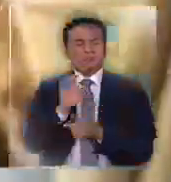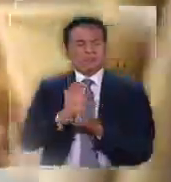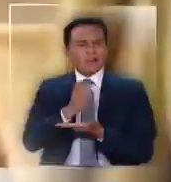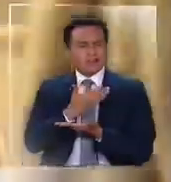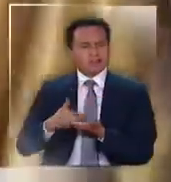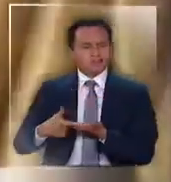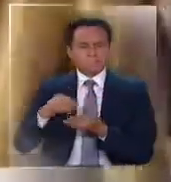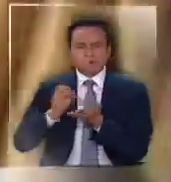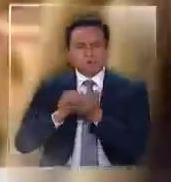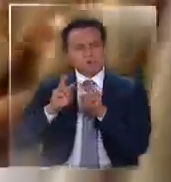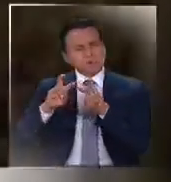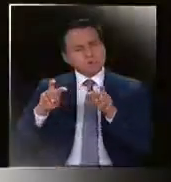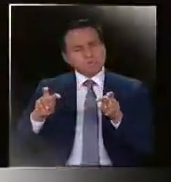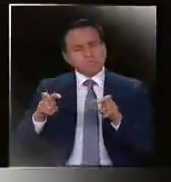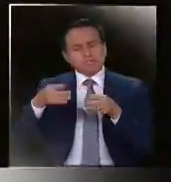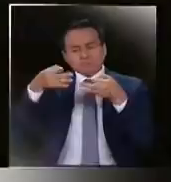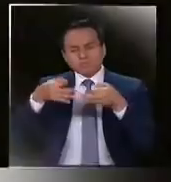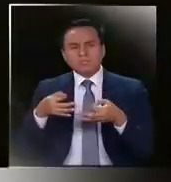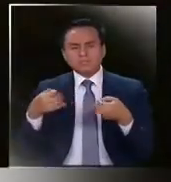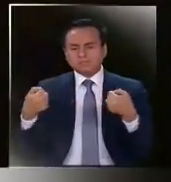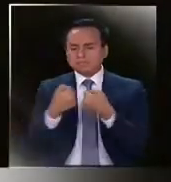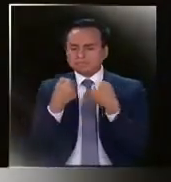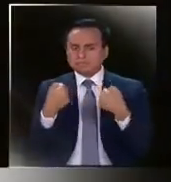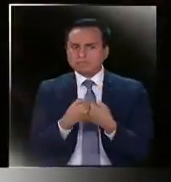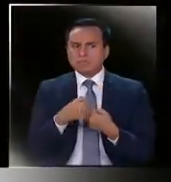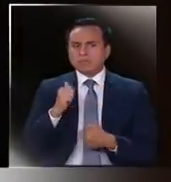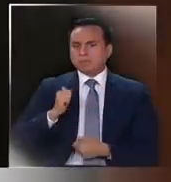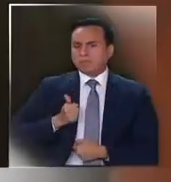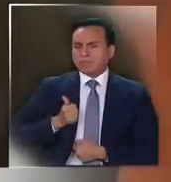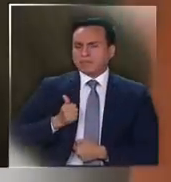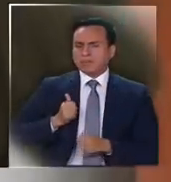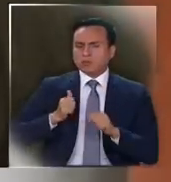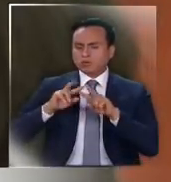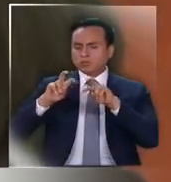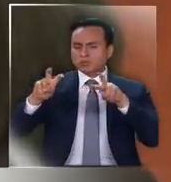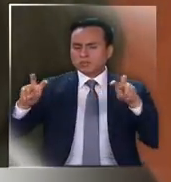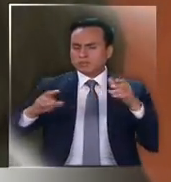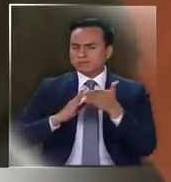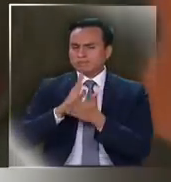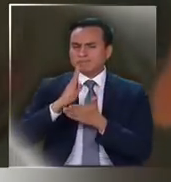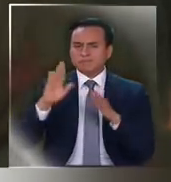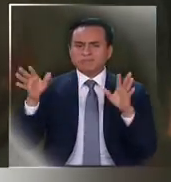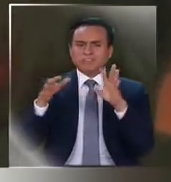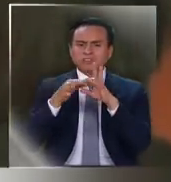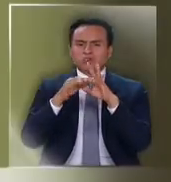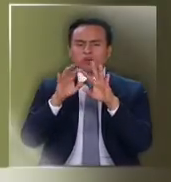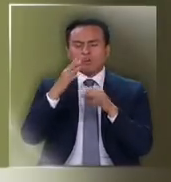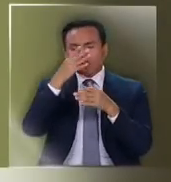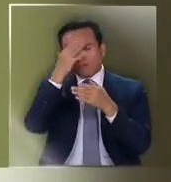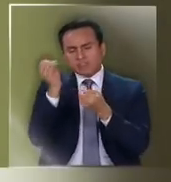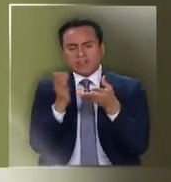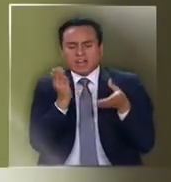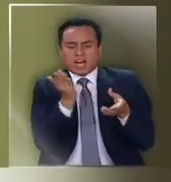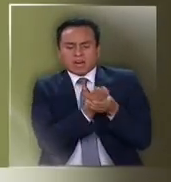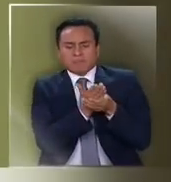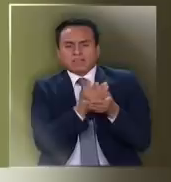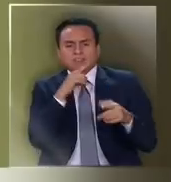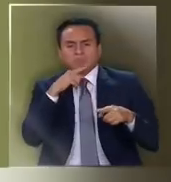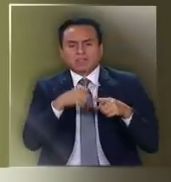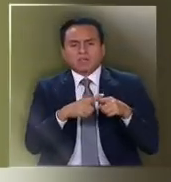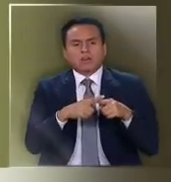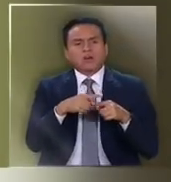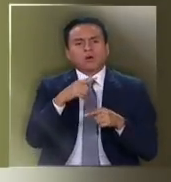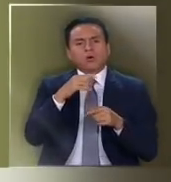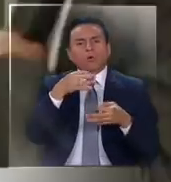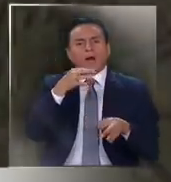de realizar más peritajes para establecer las contradicciones de la PDI al comienzo de la investigación en relación a la olvidada carpeta denominada Hoja de